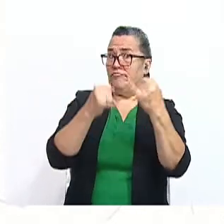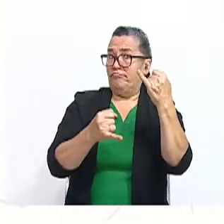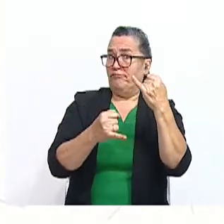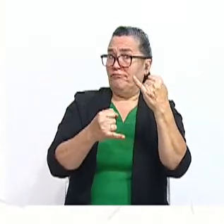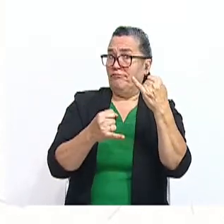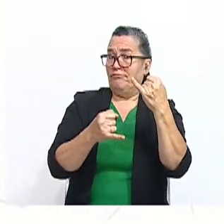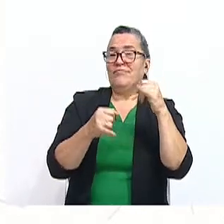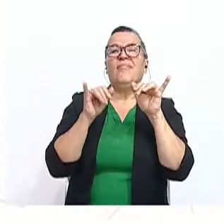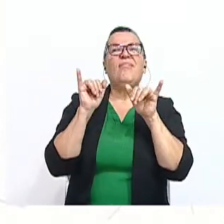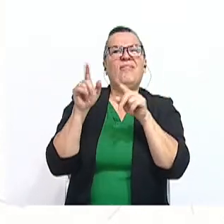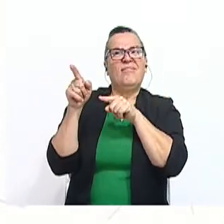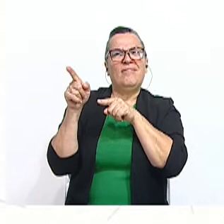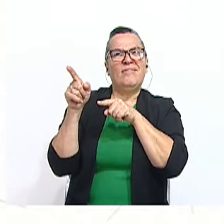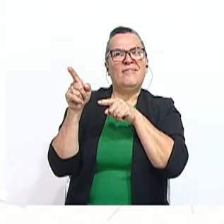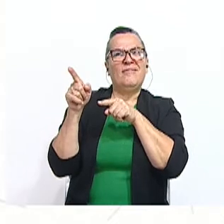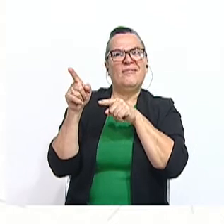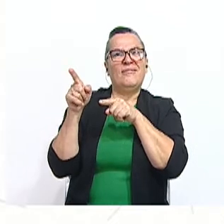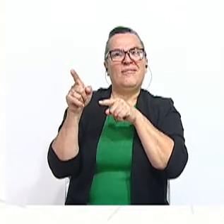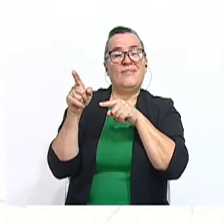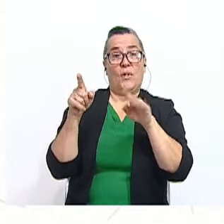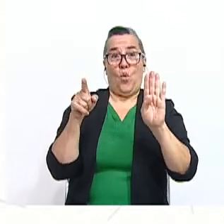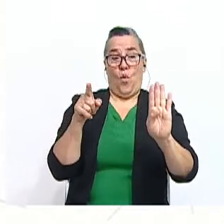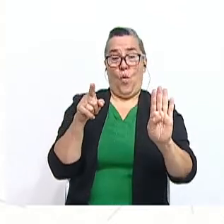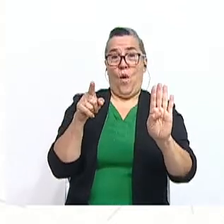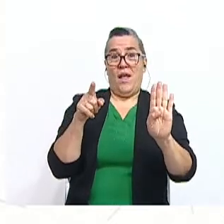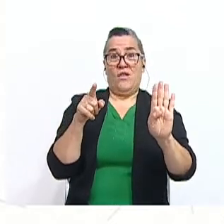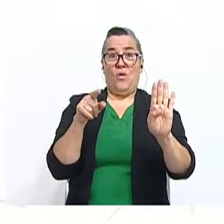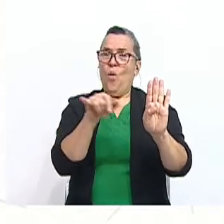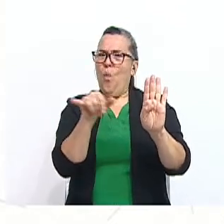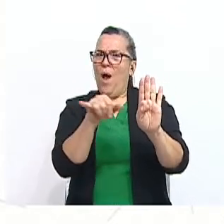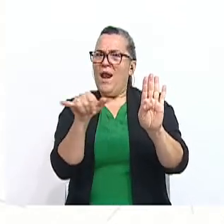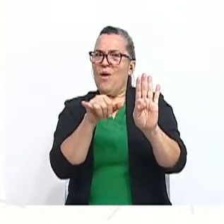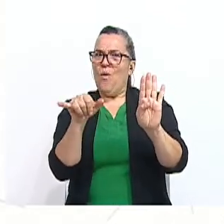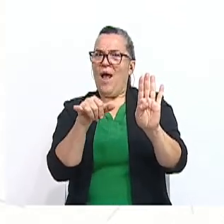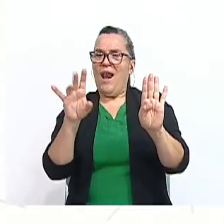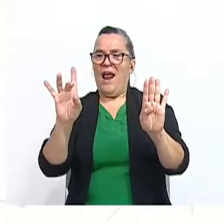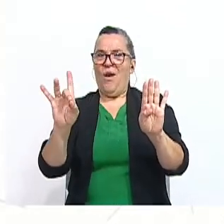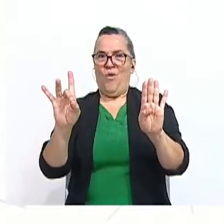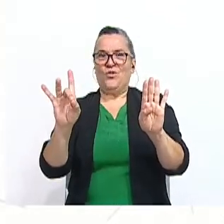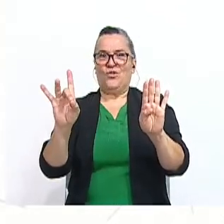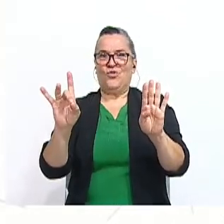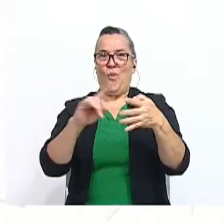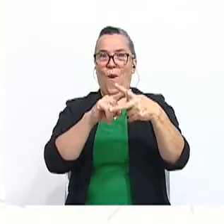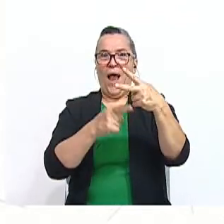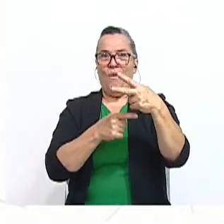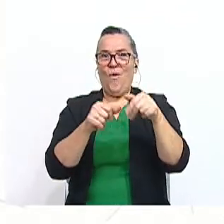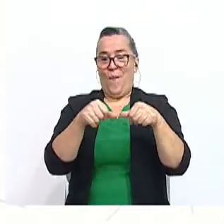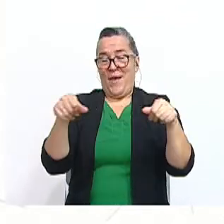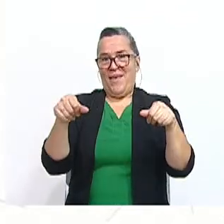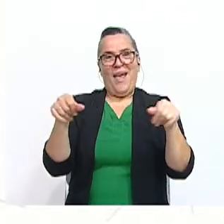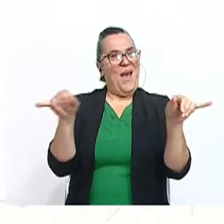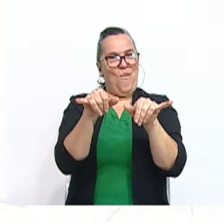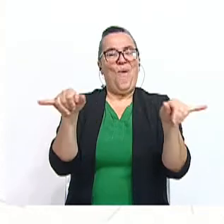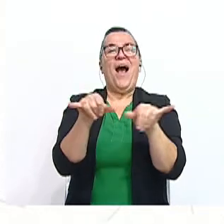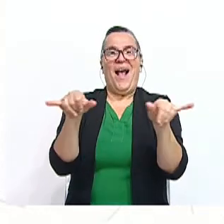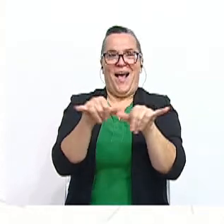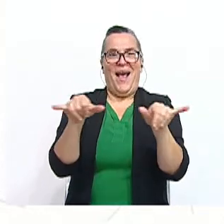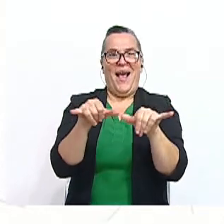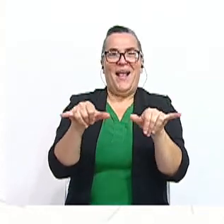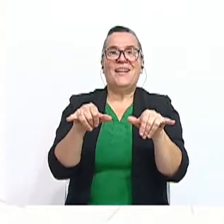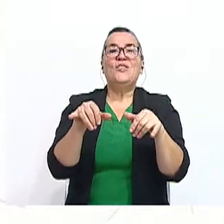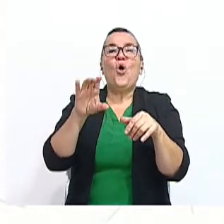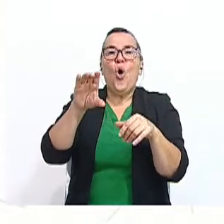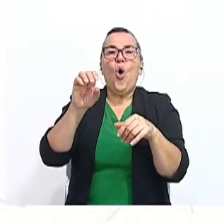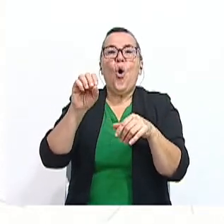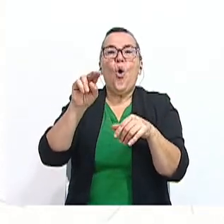dejarlos botados, la medida del ángulo 4 es igual a la medida del ángulo 8. Entonces, podemos asegurar que estos ángulos